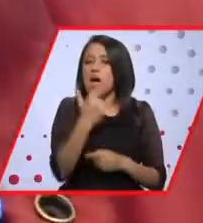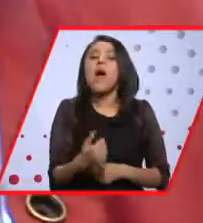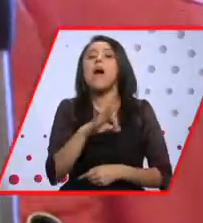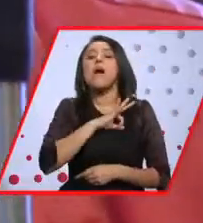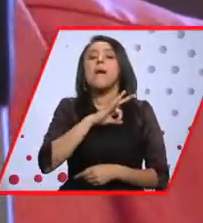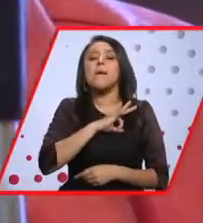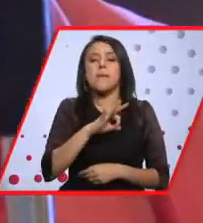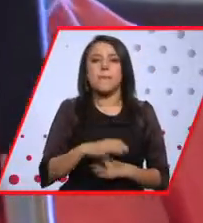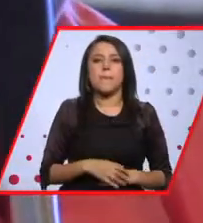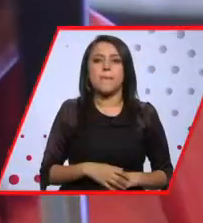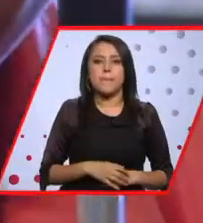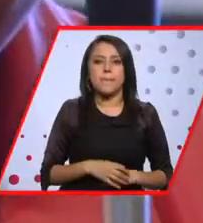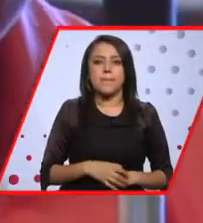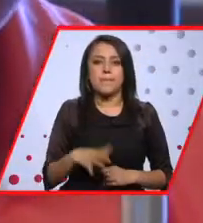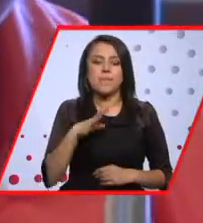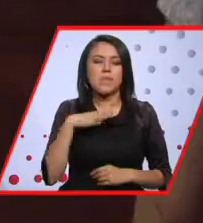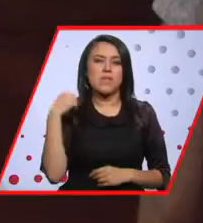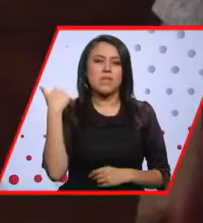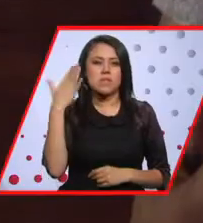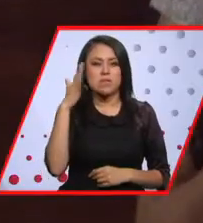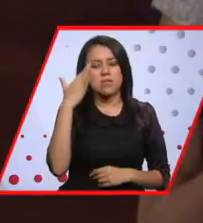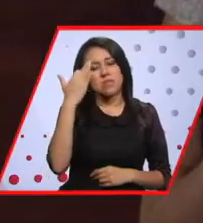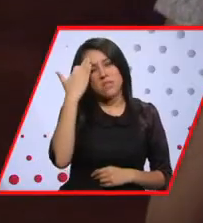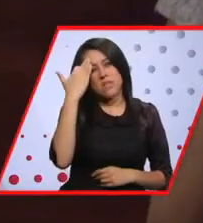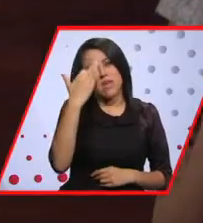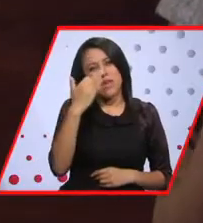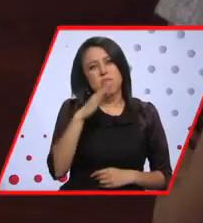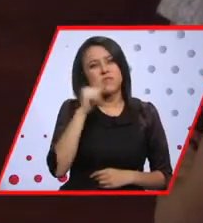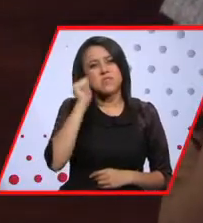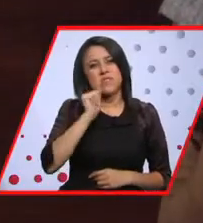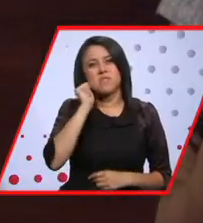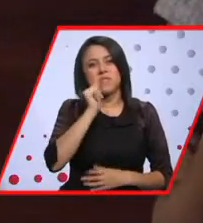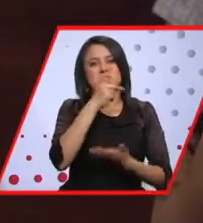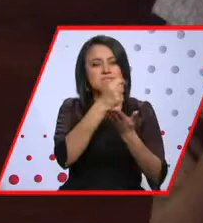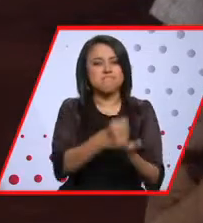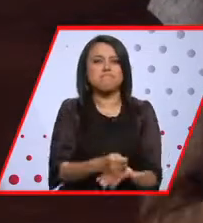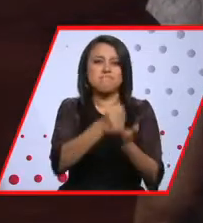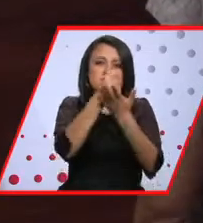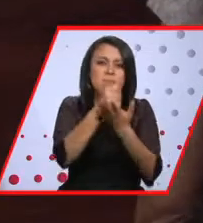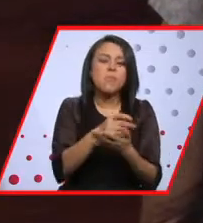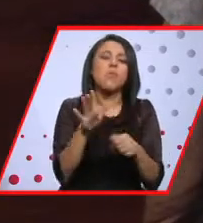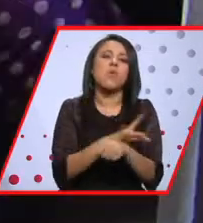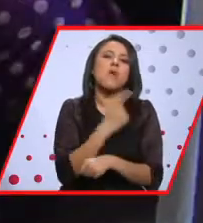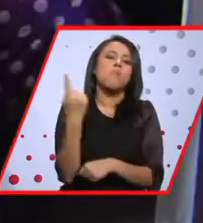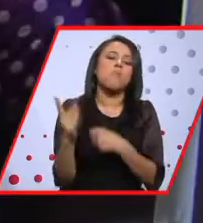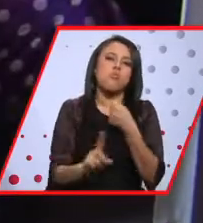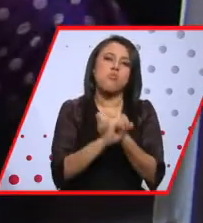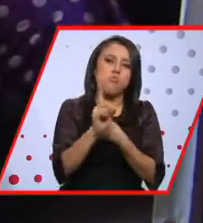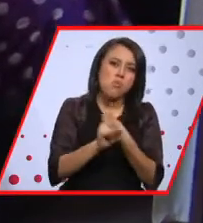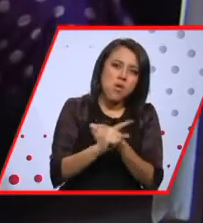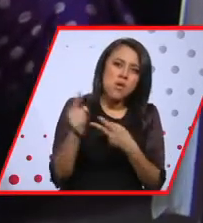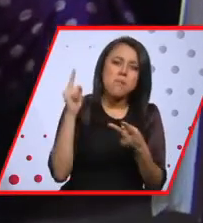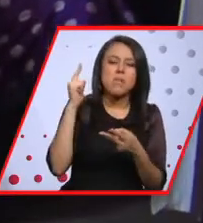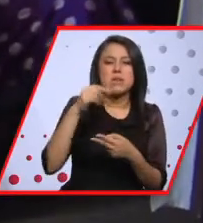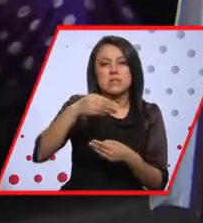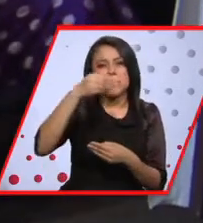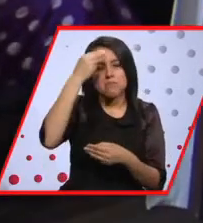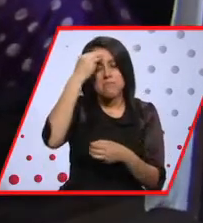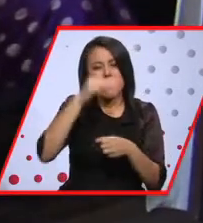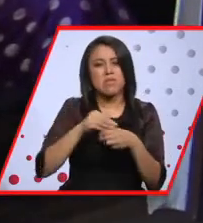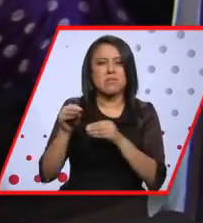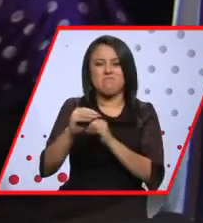estuvo mucho tiempo en terapias, nos decían que por los problemas que tiene, que son retraso psicomotor, todas